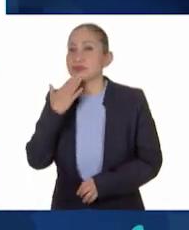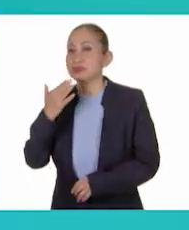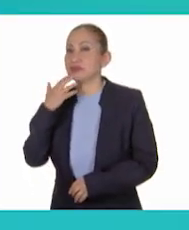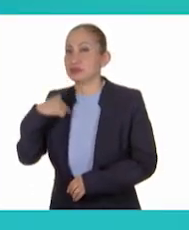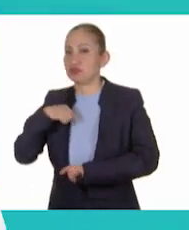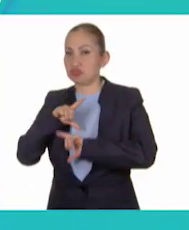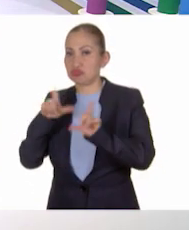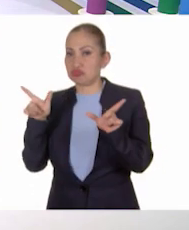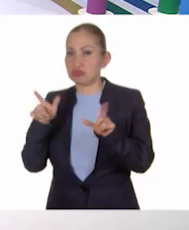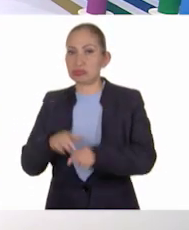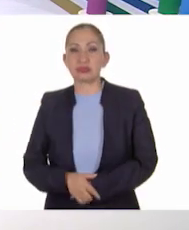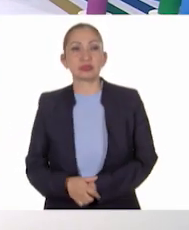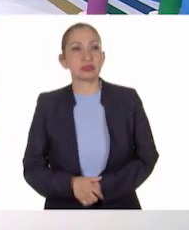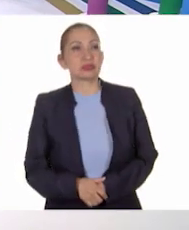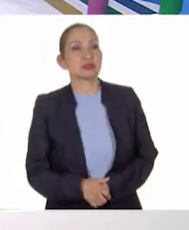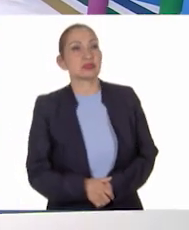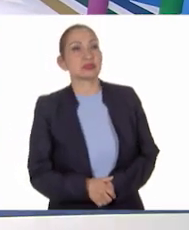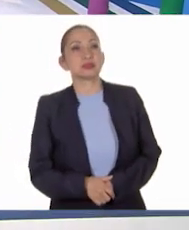estoy lista.